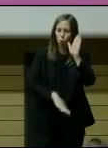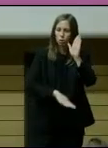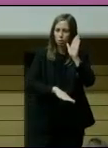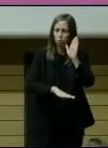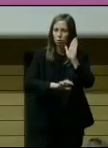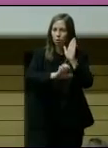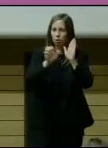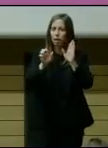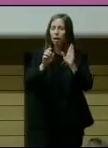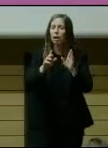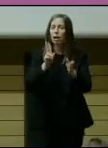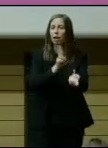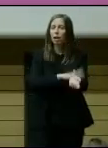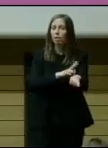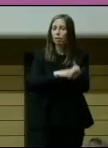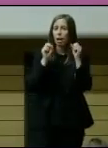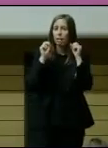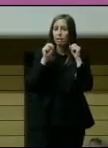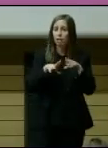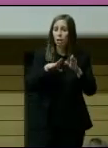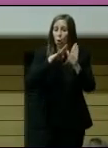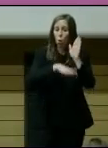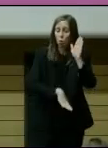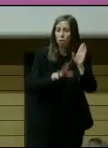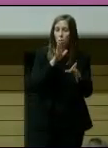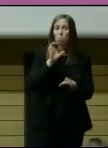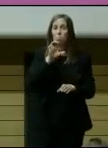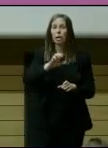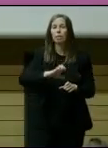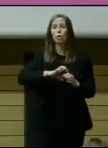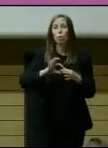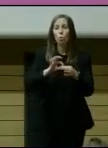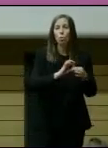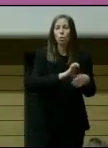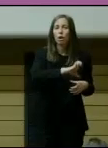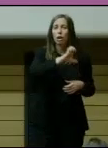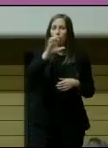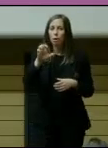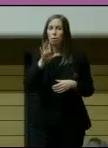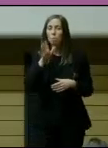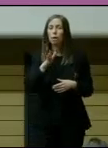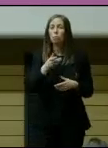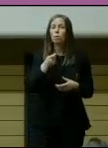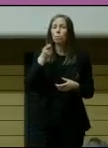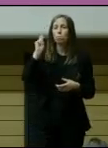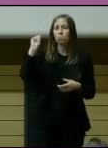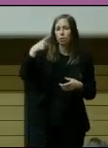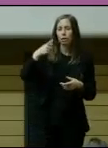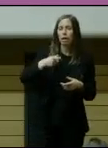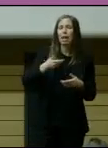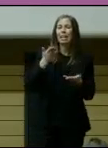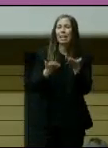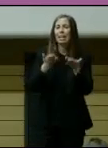de quedarse sin heroína, porque es el país de la Unión Europea que más cara paga al por mayor el kilo de